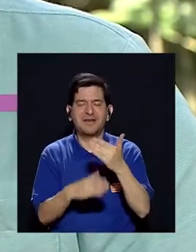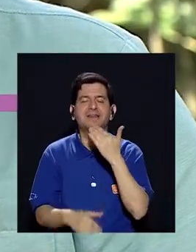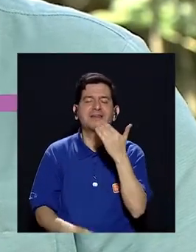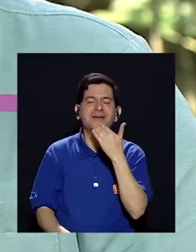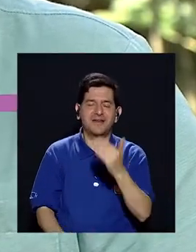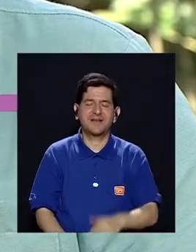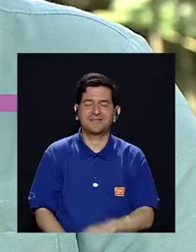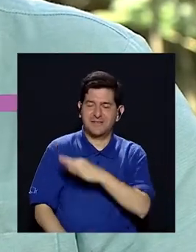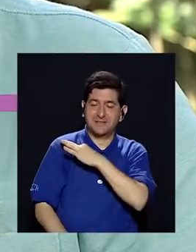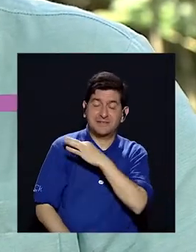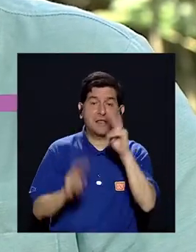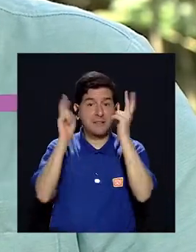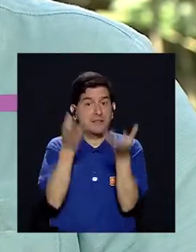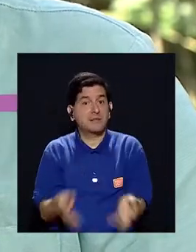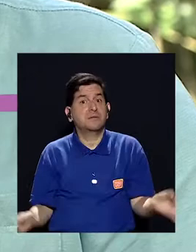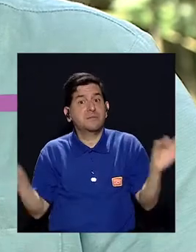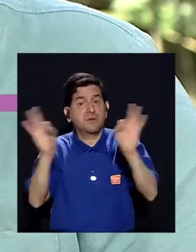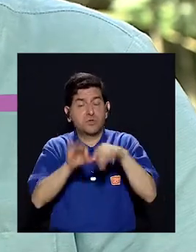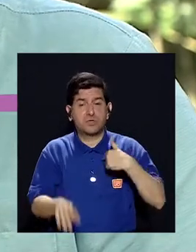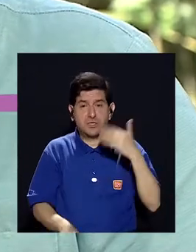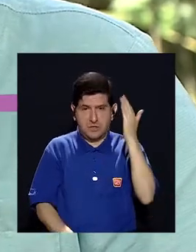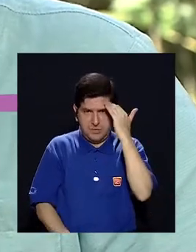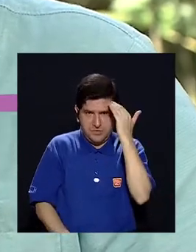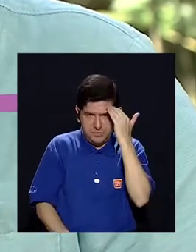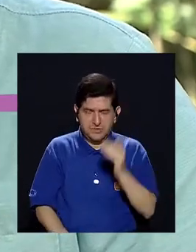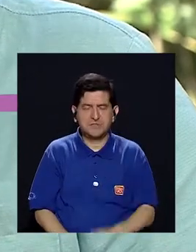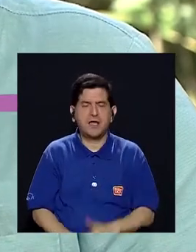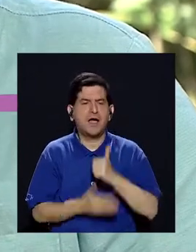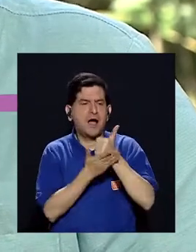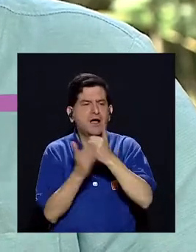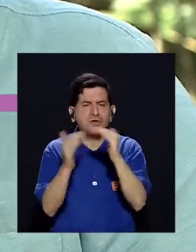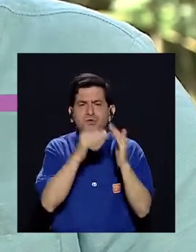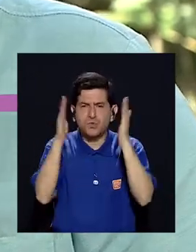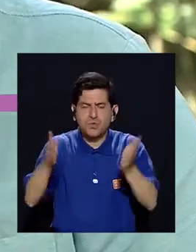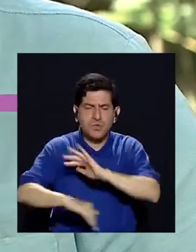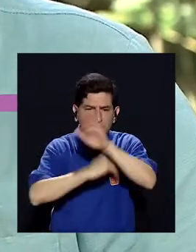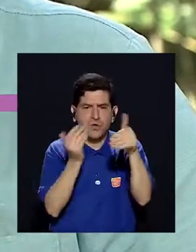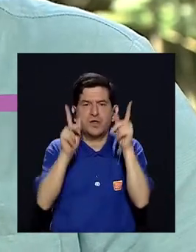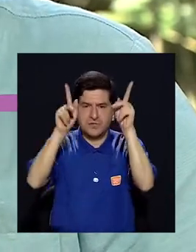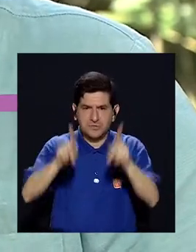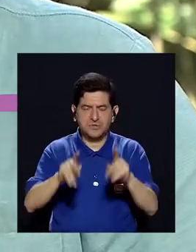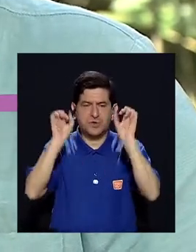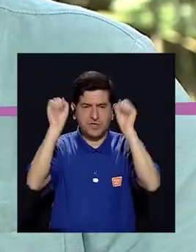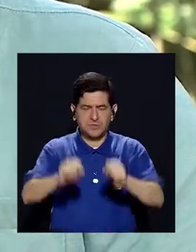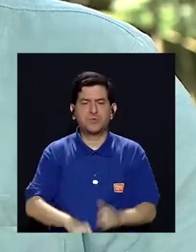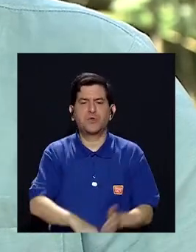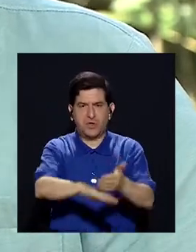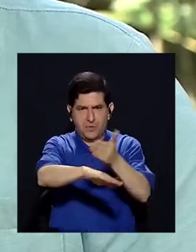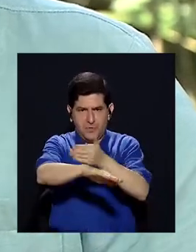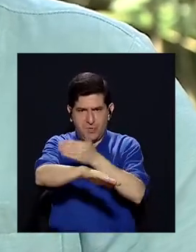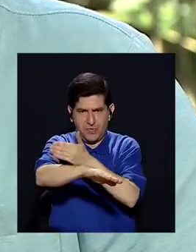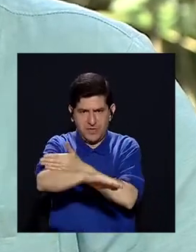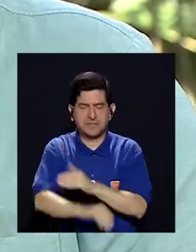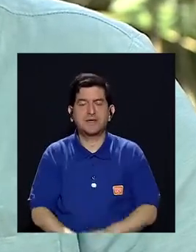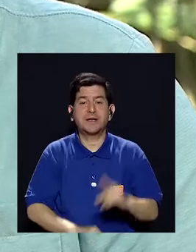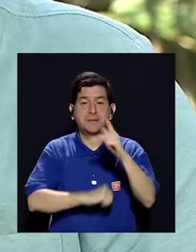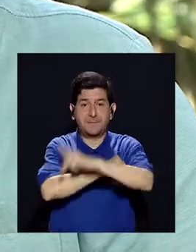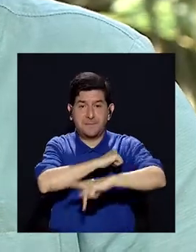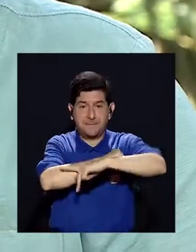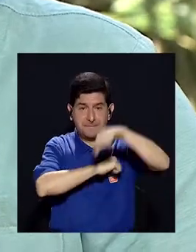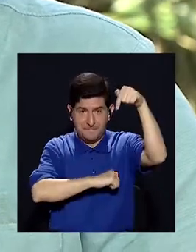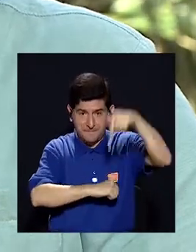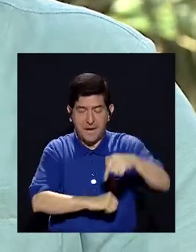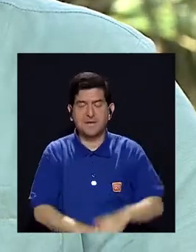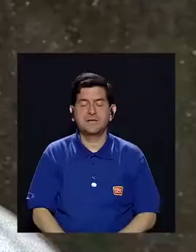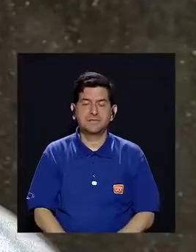por la invitación, este y este es un tema muy importante. Así es. Yo sé que con la ayuda de los ciudadanos, con la ayuda de todos los costarricenses, podemos sacarlo adelante y ser un país...